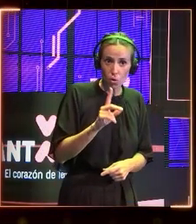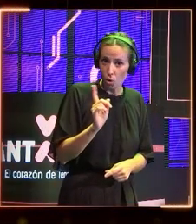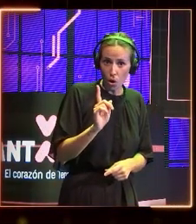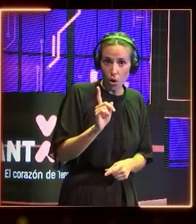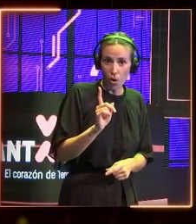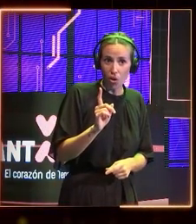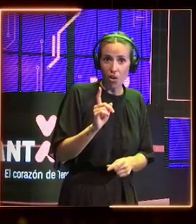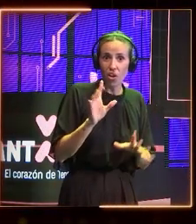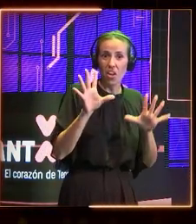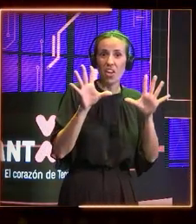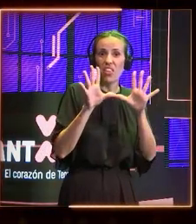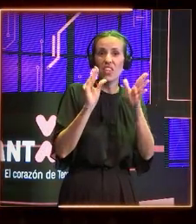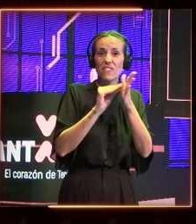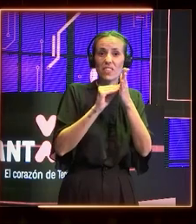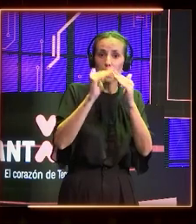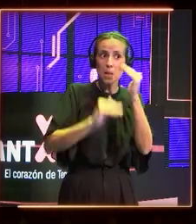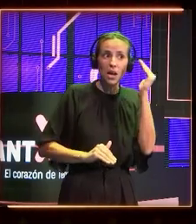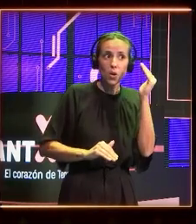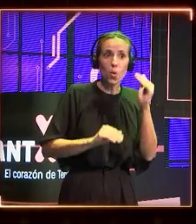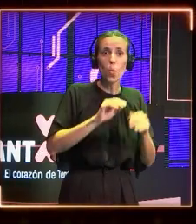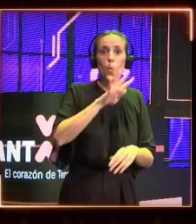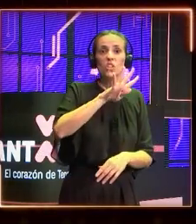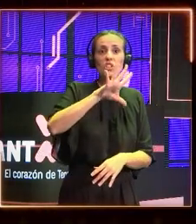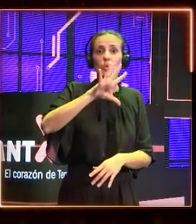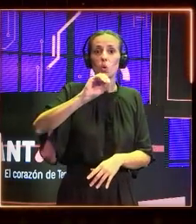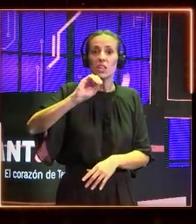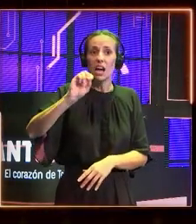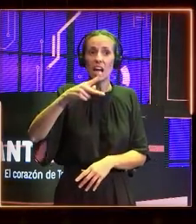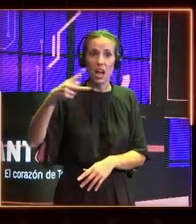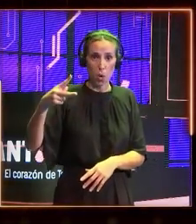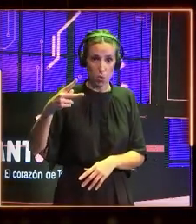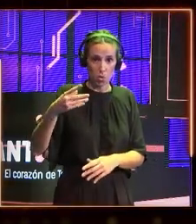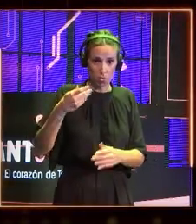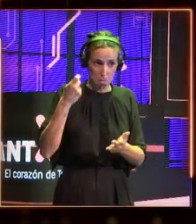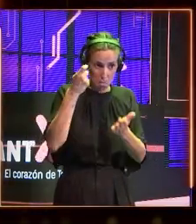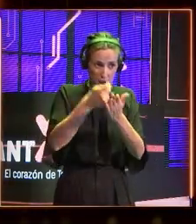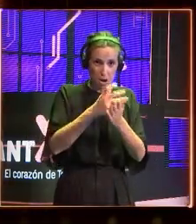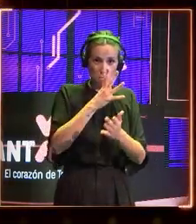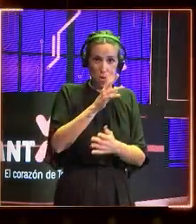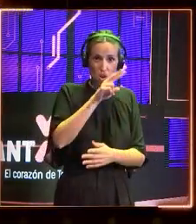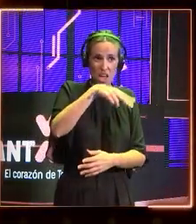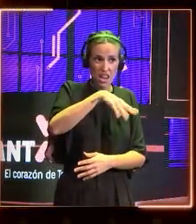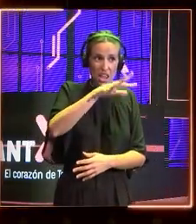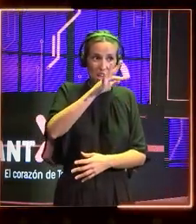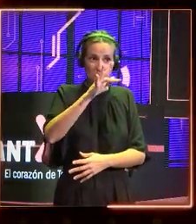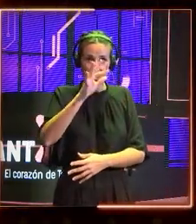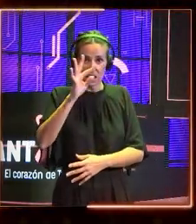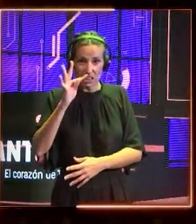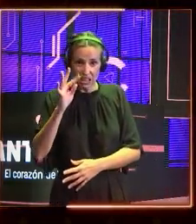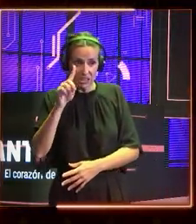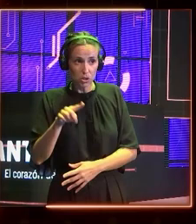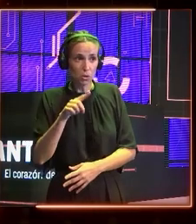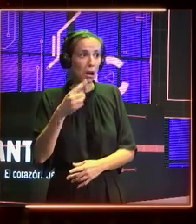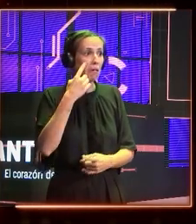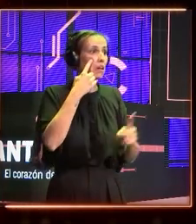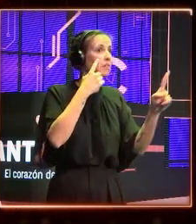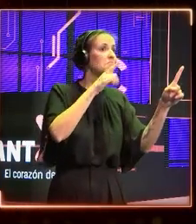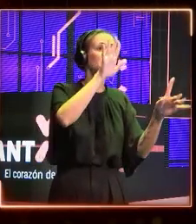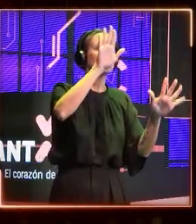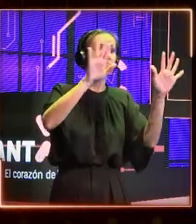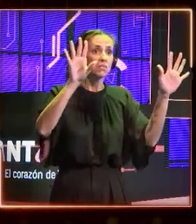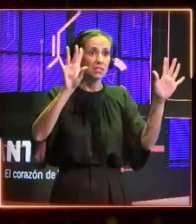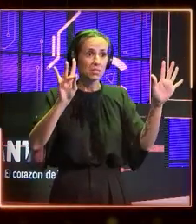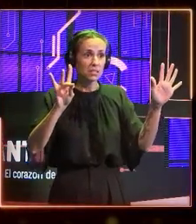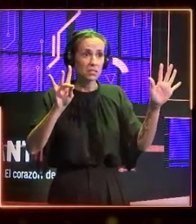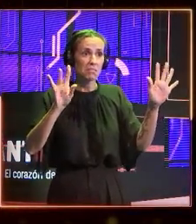y 10 veces menos 450 alguien se gastaría por un fft no a ver hay por ahí varias personas